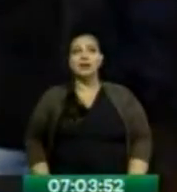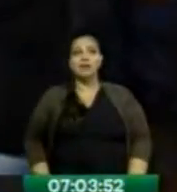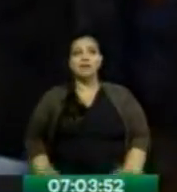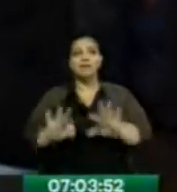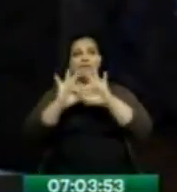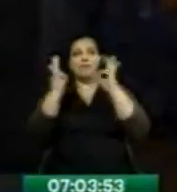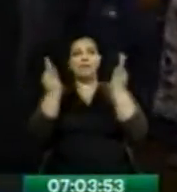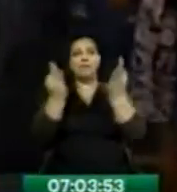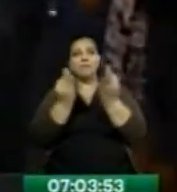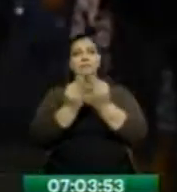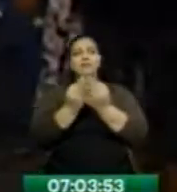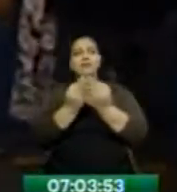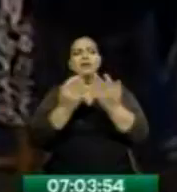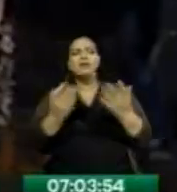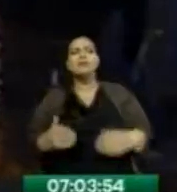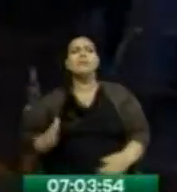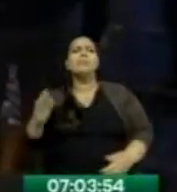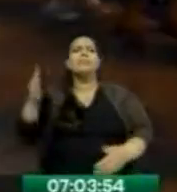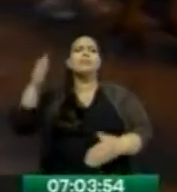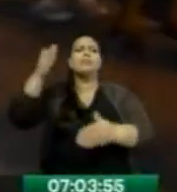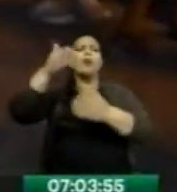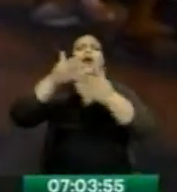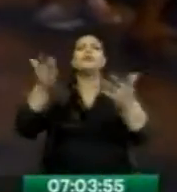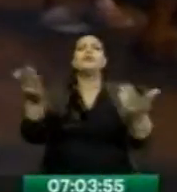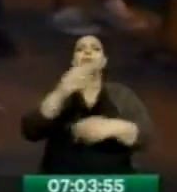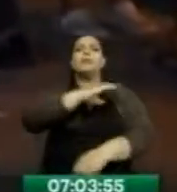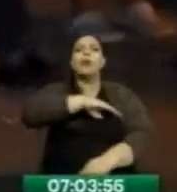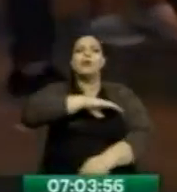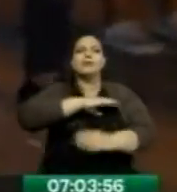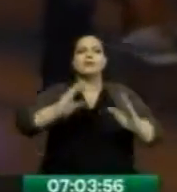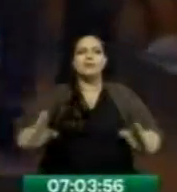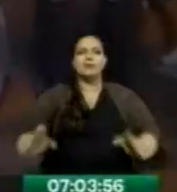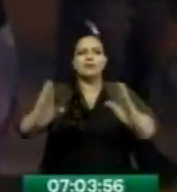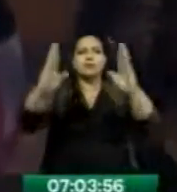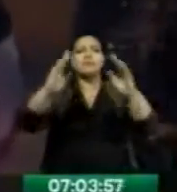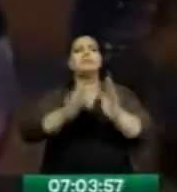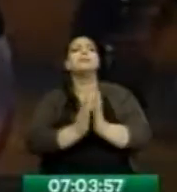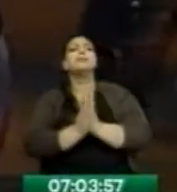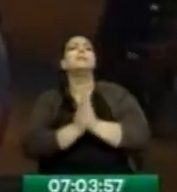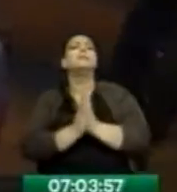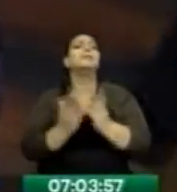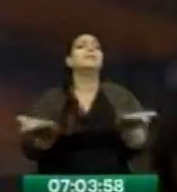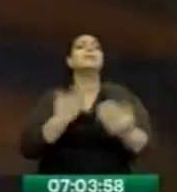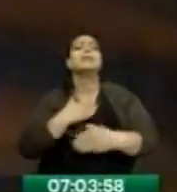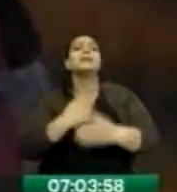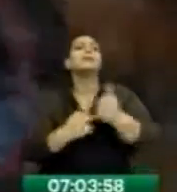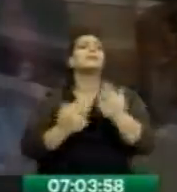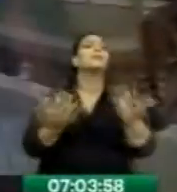Laboratorio de Criminalística y Ciencias Forenses, informó Adriana Peralta.